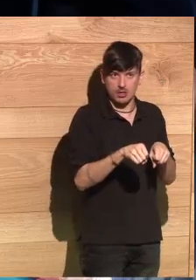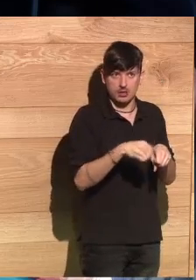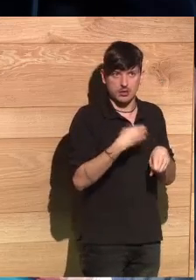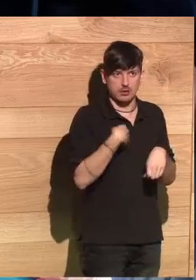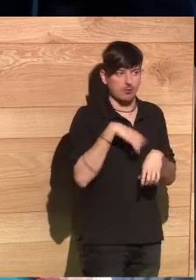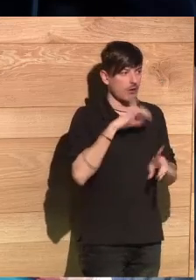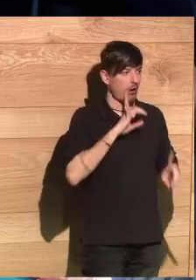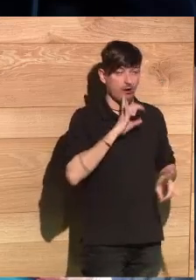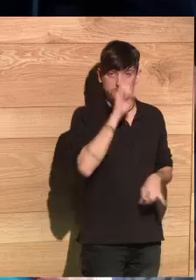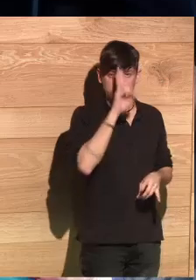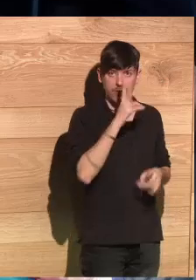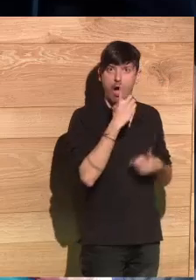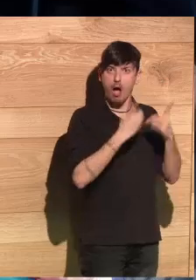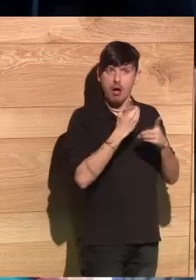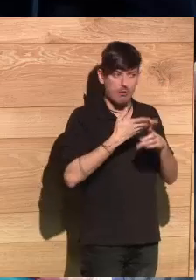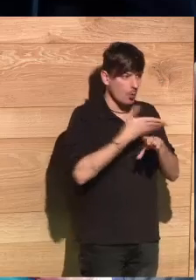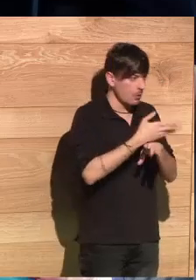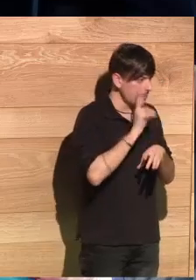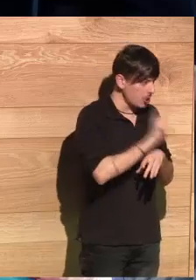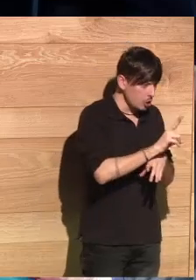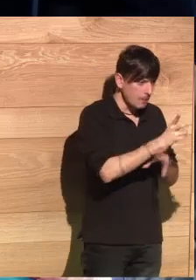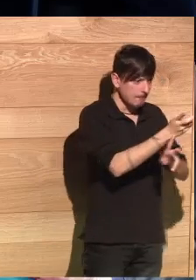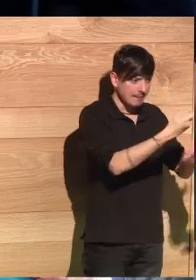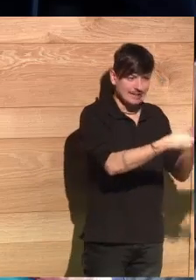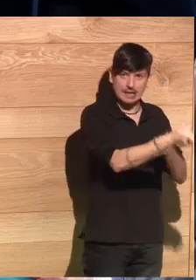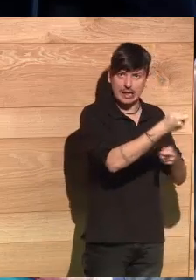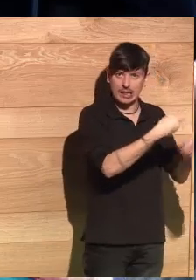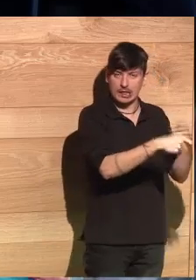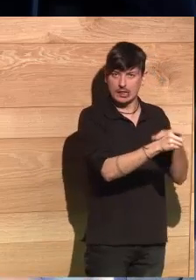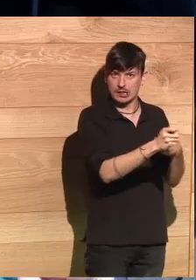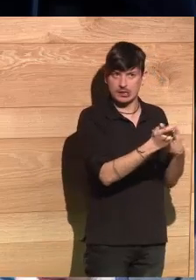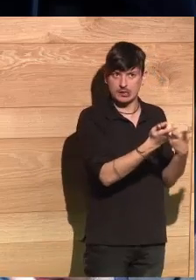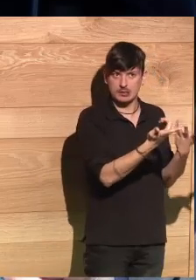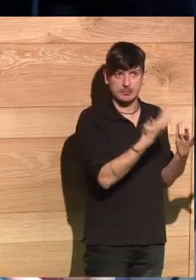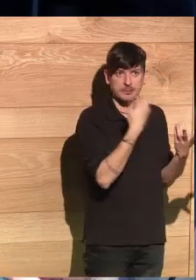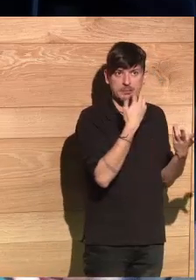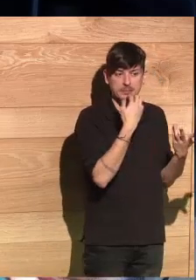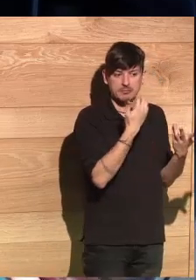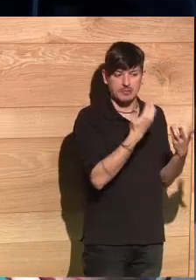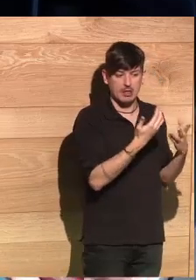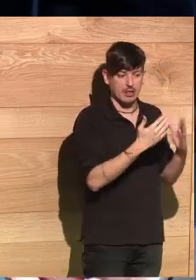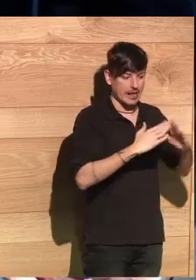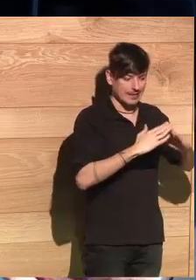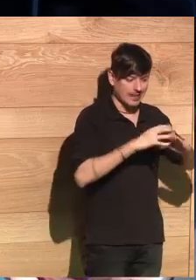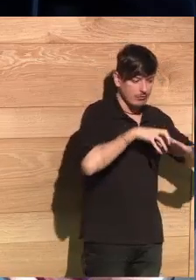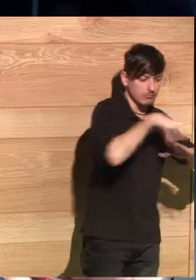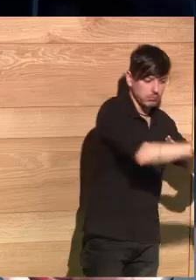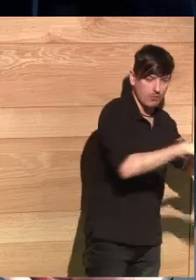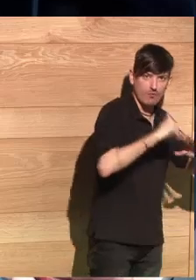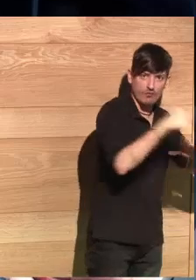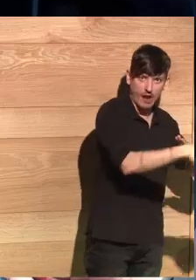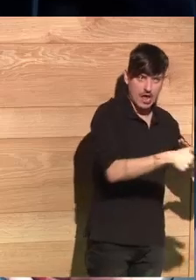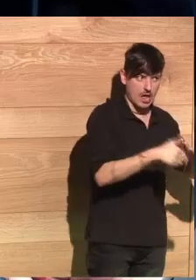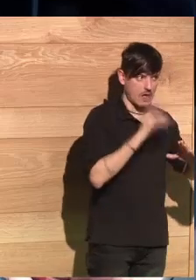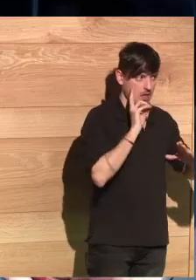a veces, veo venta de de patio y tal. Veo el movie o